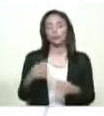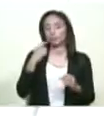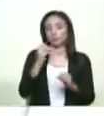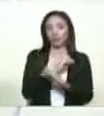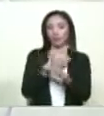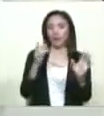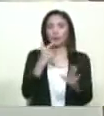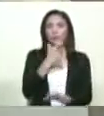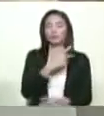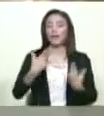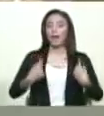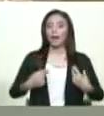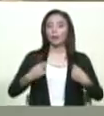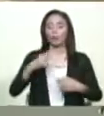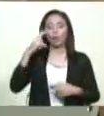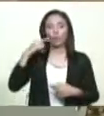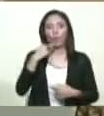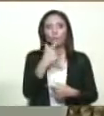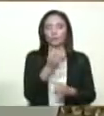intervención magistral